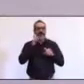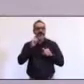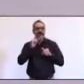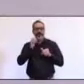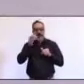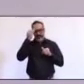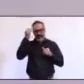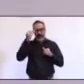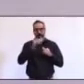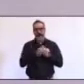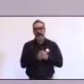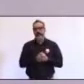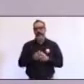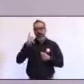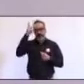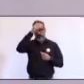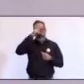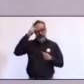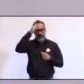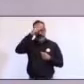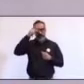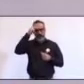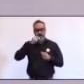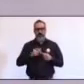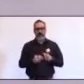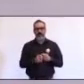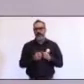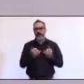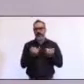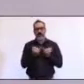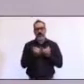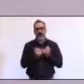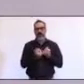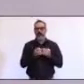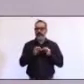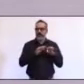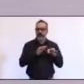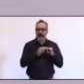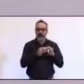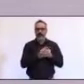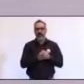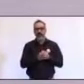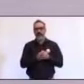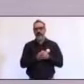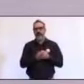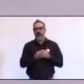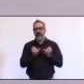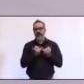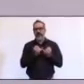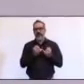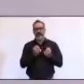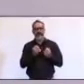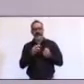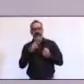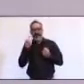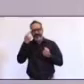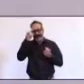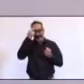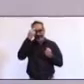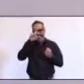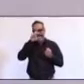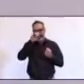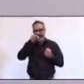área psicológica y emocional de la mujer, como es la línea de vida, el reconocer el autoestima,